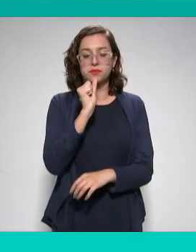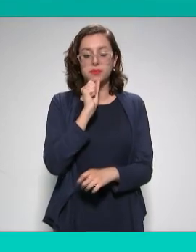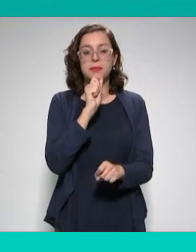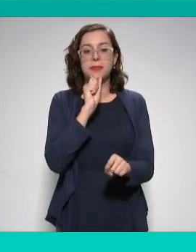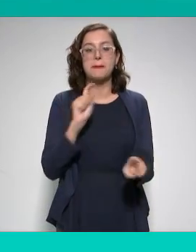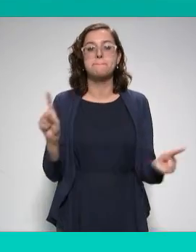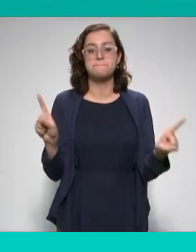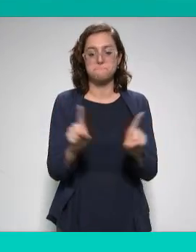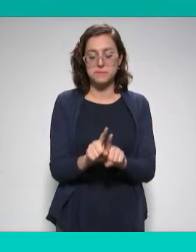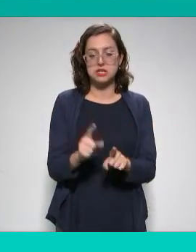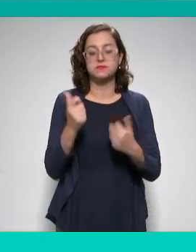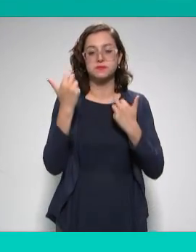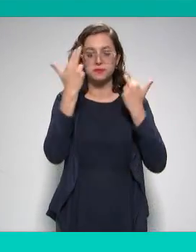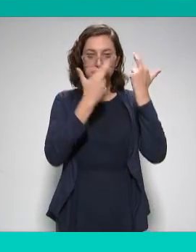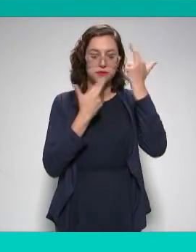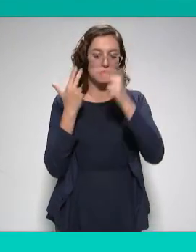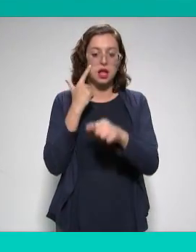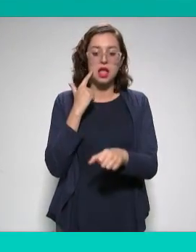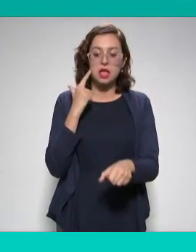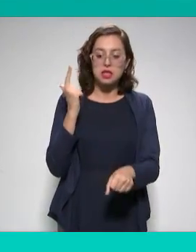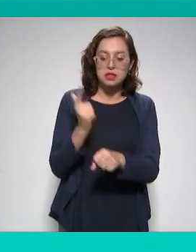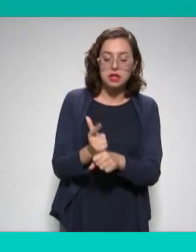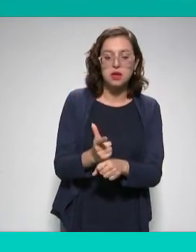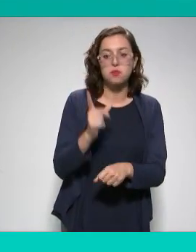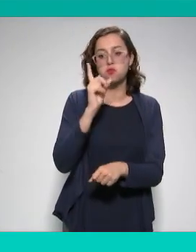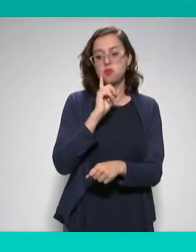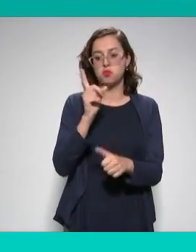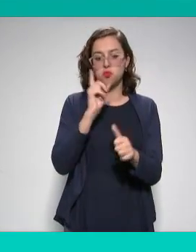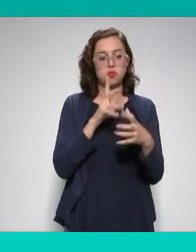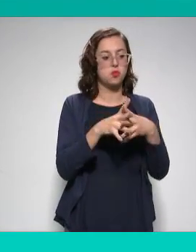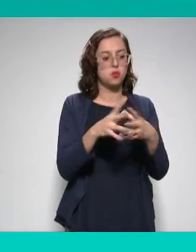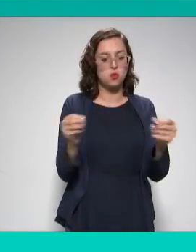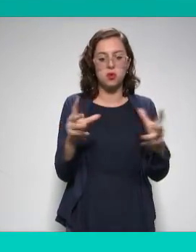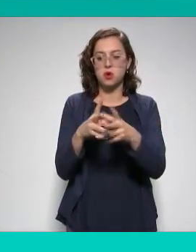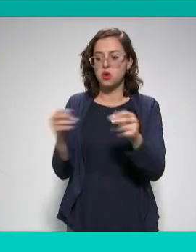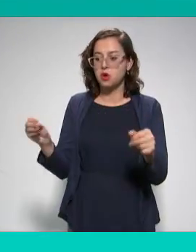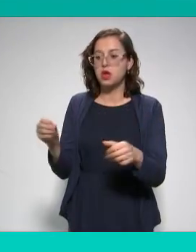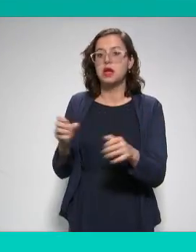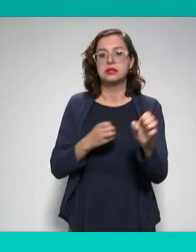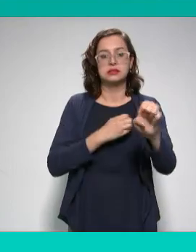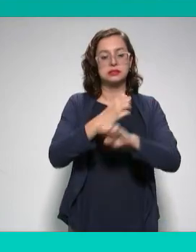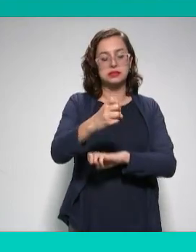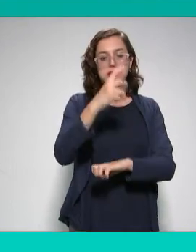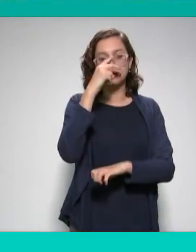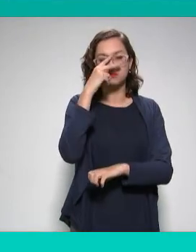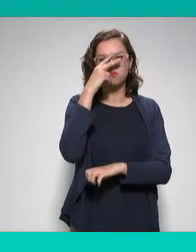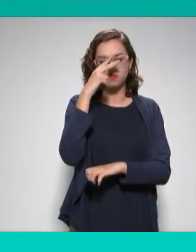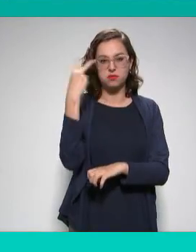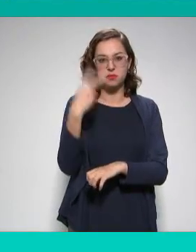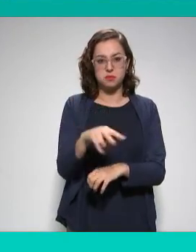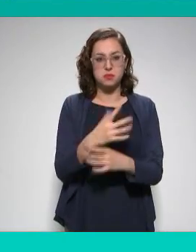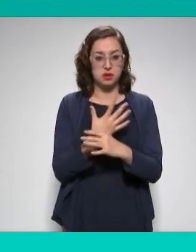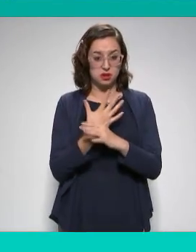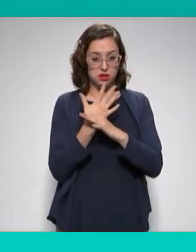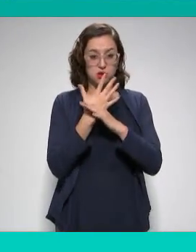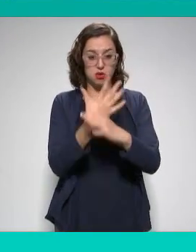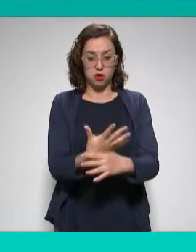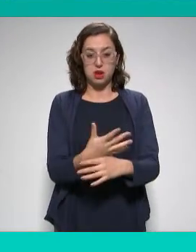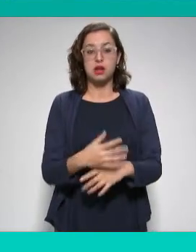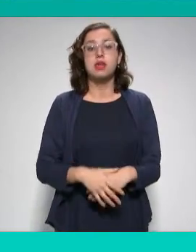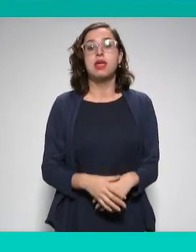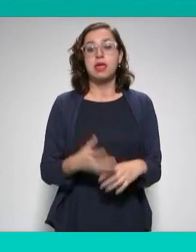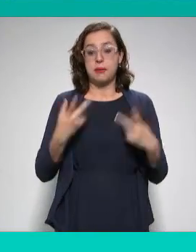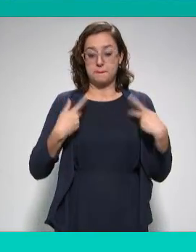forma el estudio diagnóstico mujeres desaparecidas en el estado de mexico requiere que en nuestro país de cada